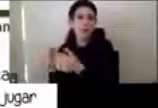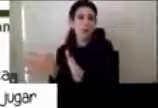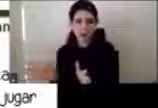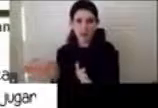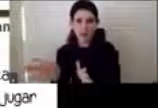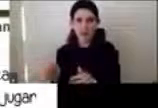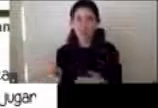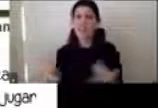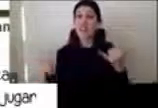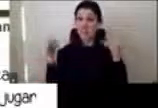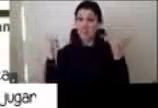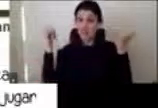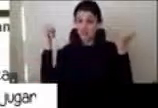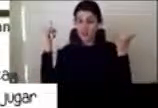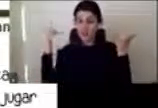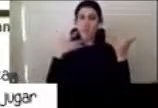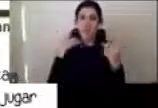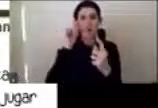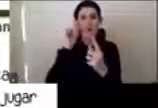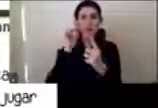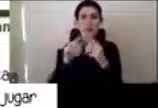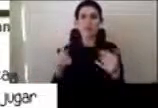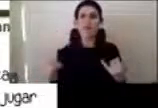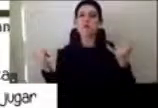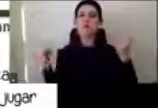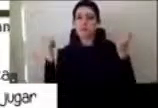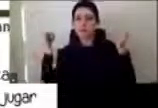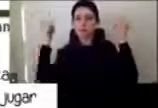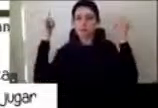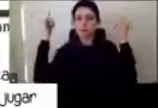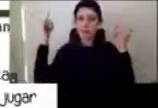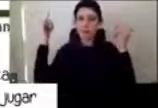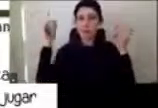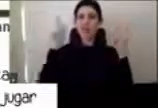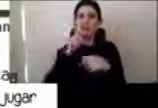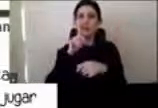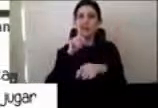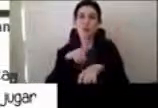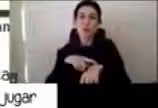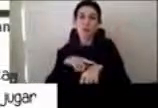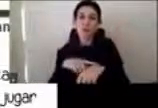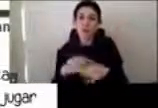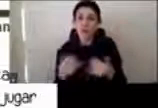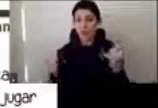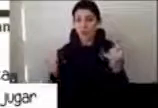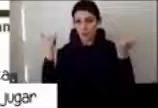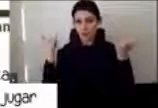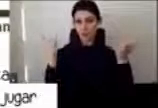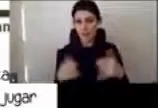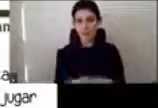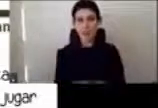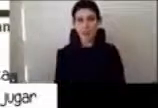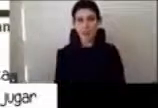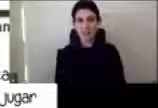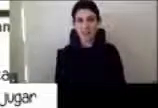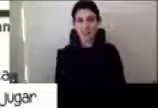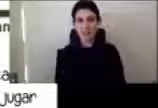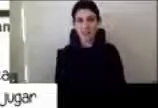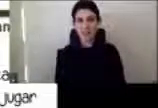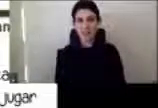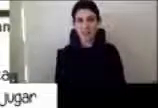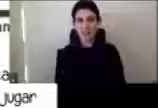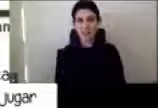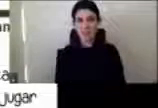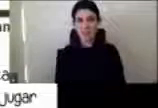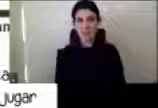porque jugamos para pasarlo bien, para entretenernos y tener un momento de disfrute. Es espontáneo, porque